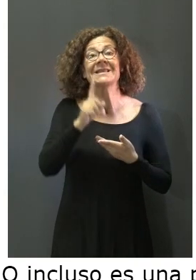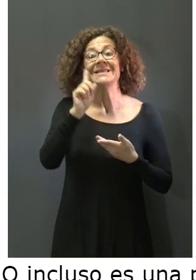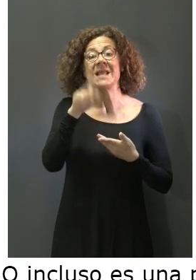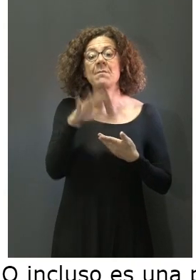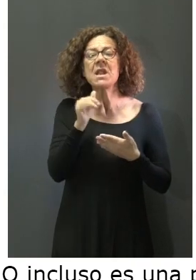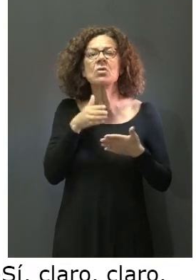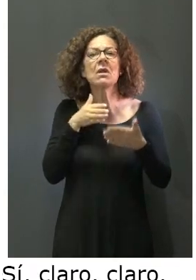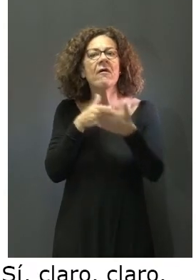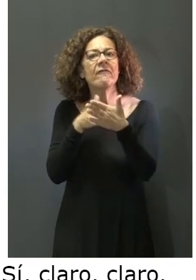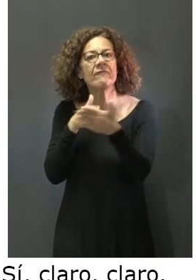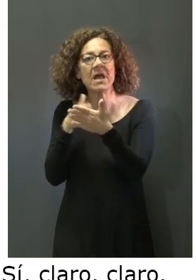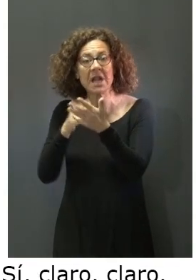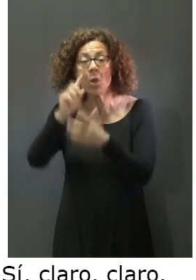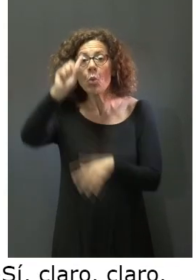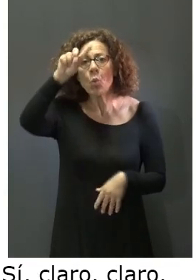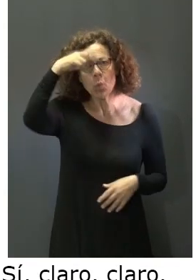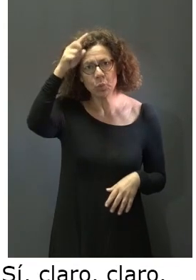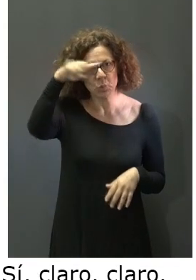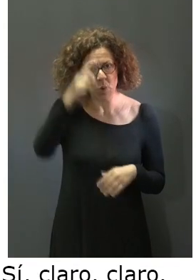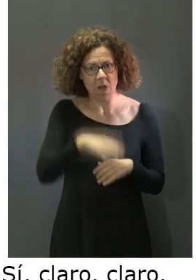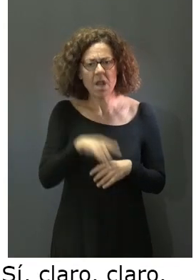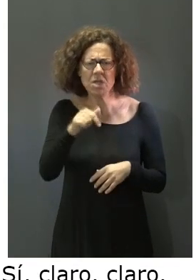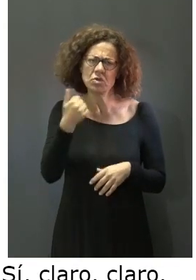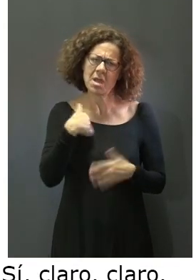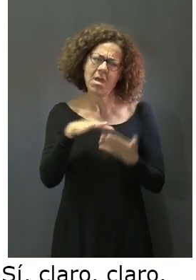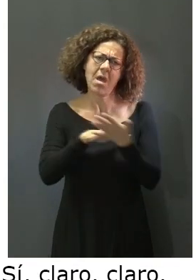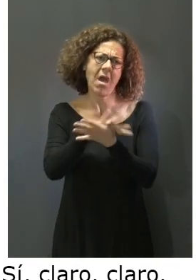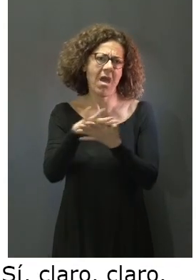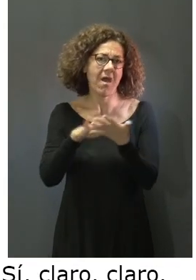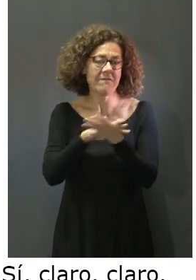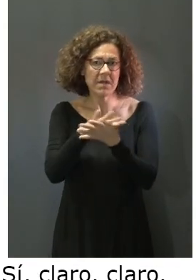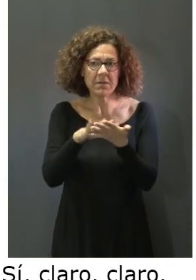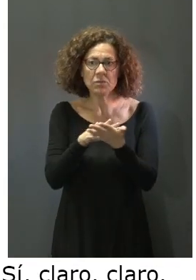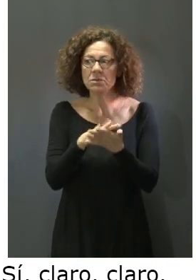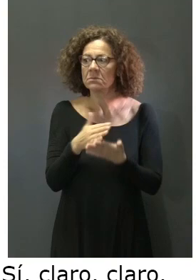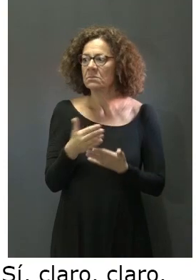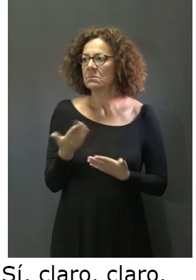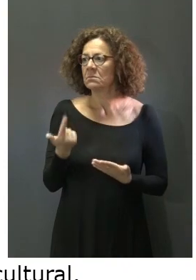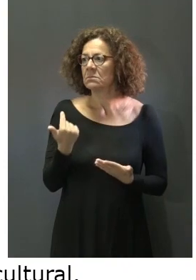hay una barrera cultural. Eso lo hablábamos, Sí. Carlos, ¿no?